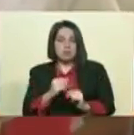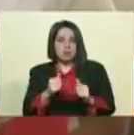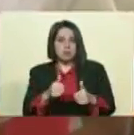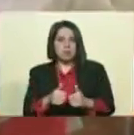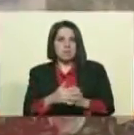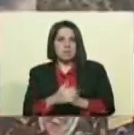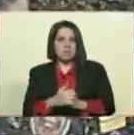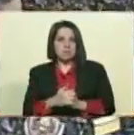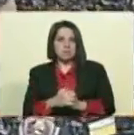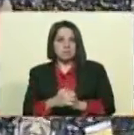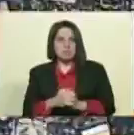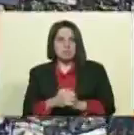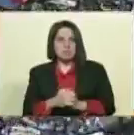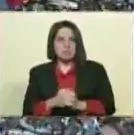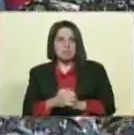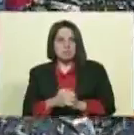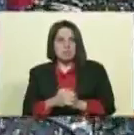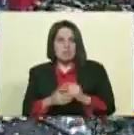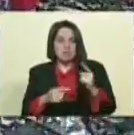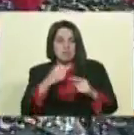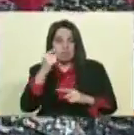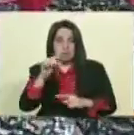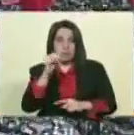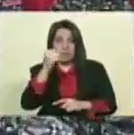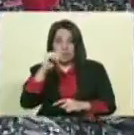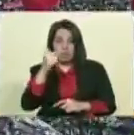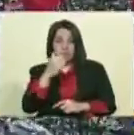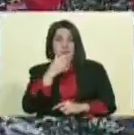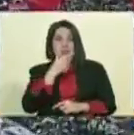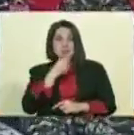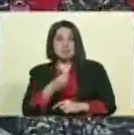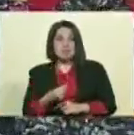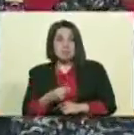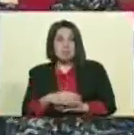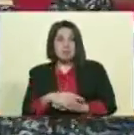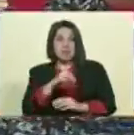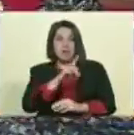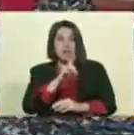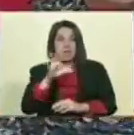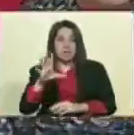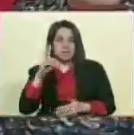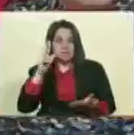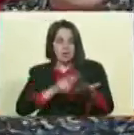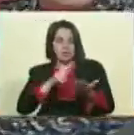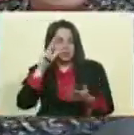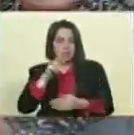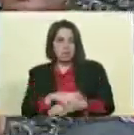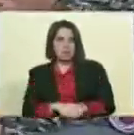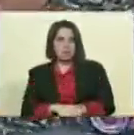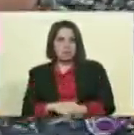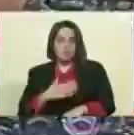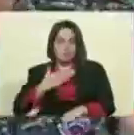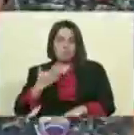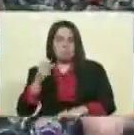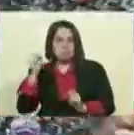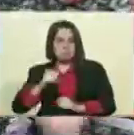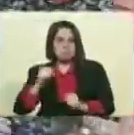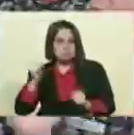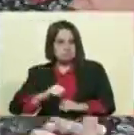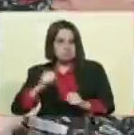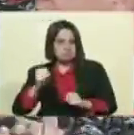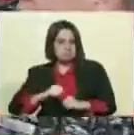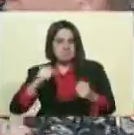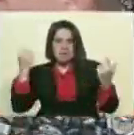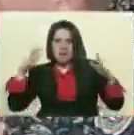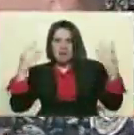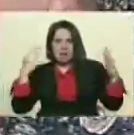adelante. Bueno, vamos a graduarlos después del 10 de diciembre. Porque el 15 pudiese ser, mi comandante. Aprobado, 15 de diciembre, estamos graduando a todos